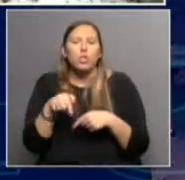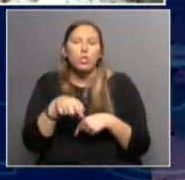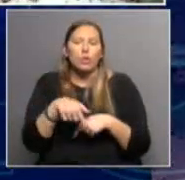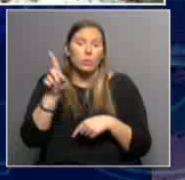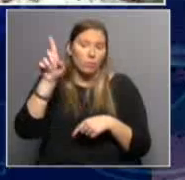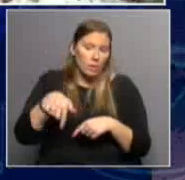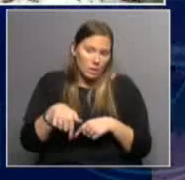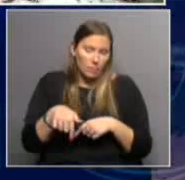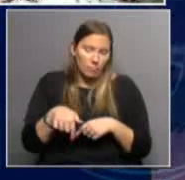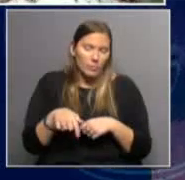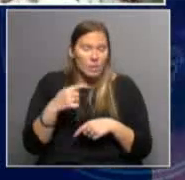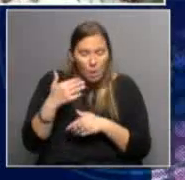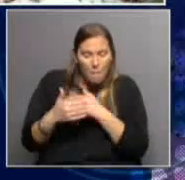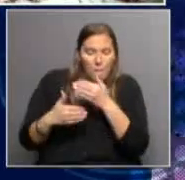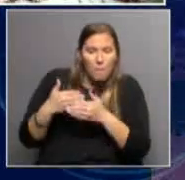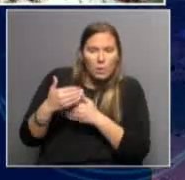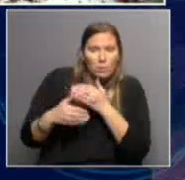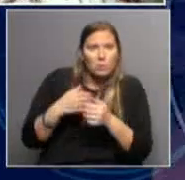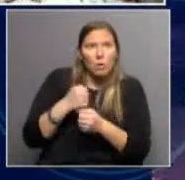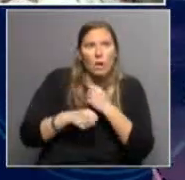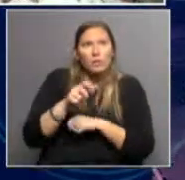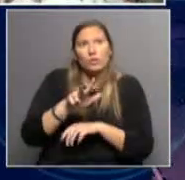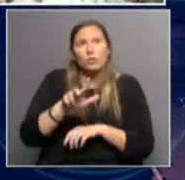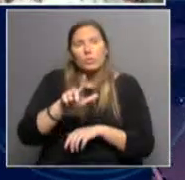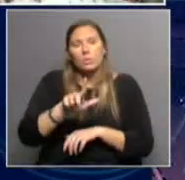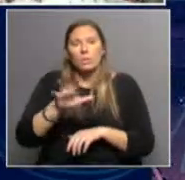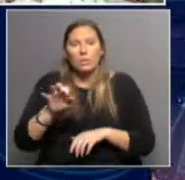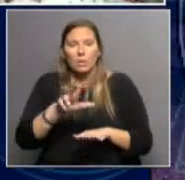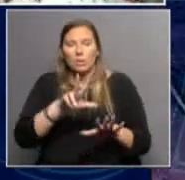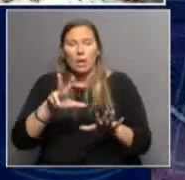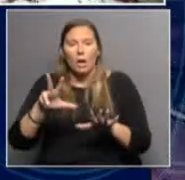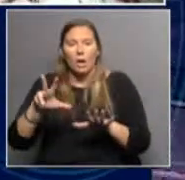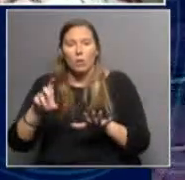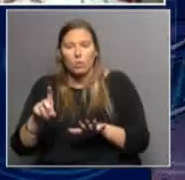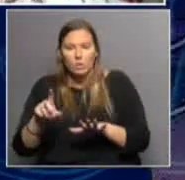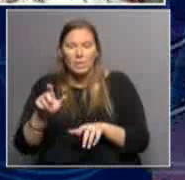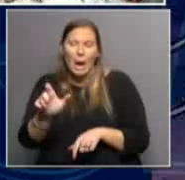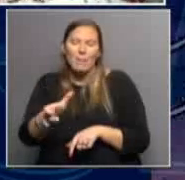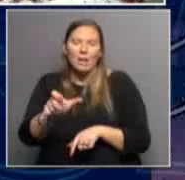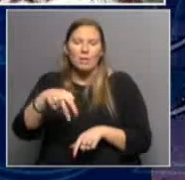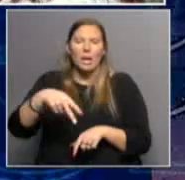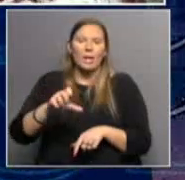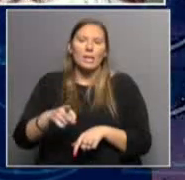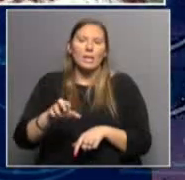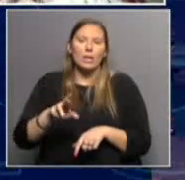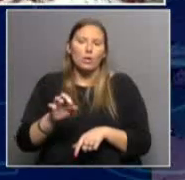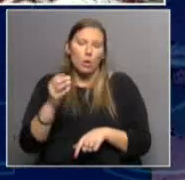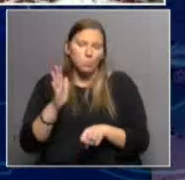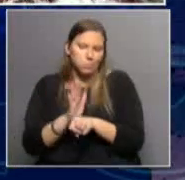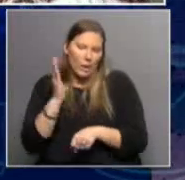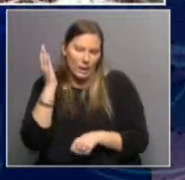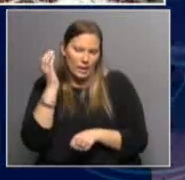Y en el proceso de quizás de los años 70 y 80, el término negro fue como un término que